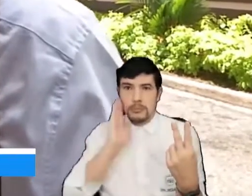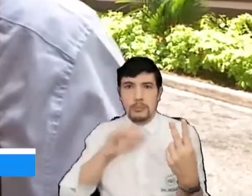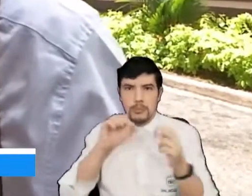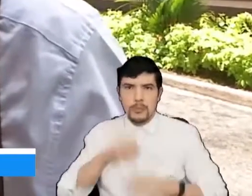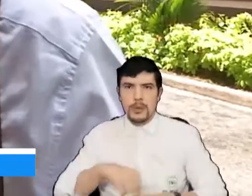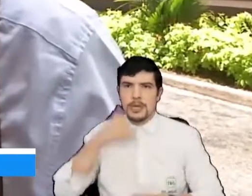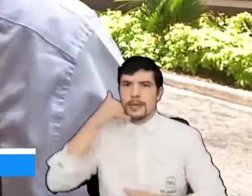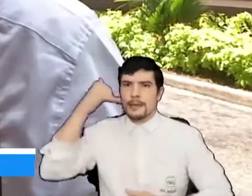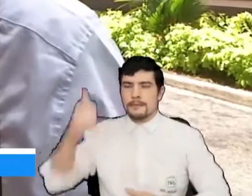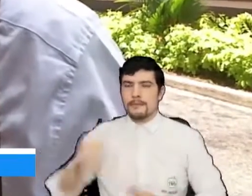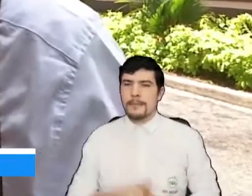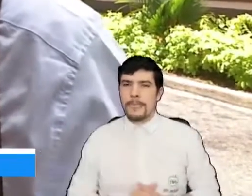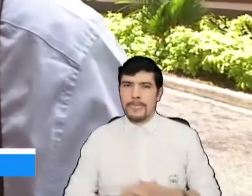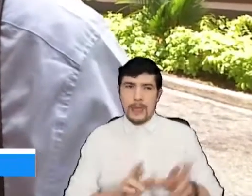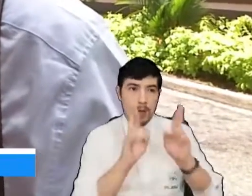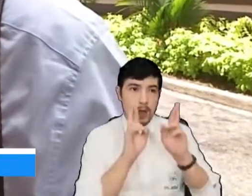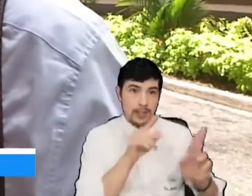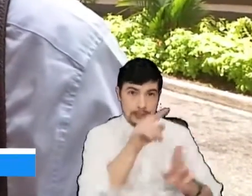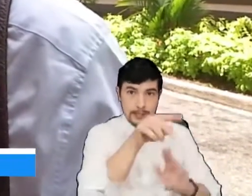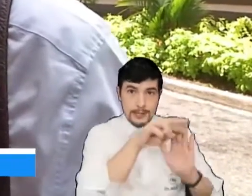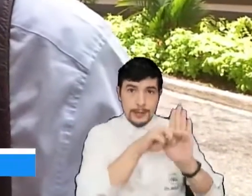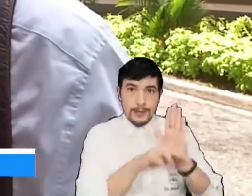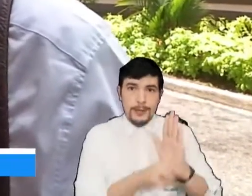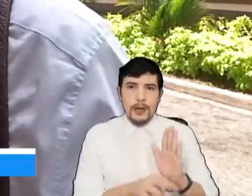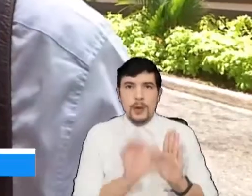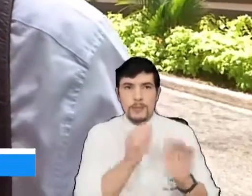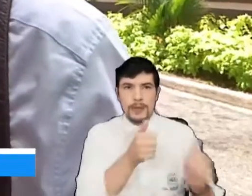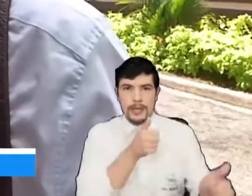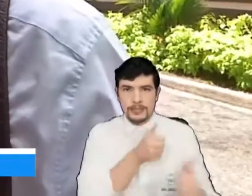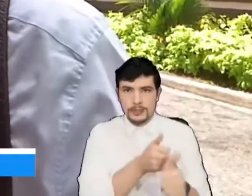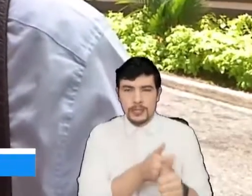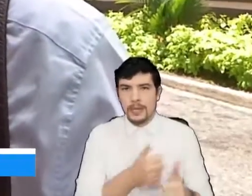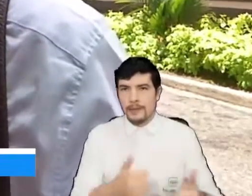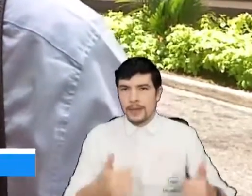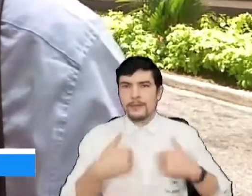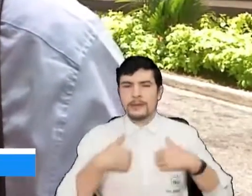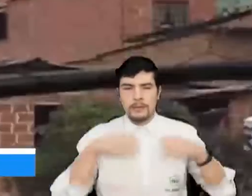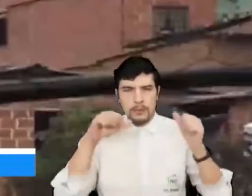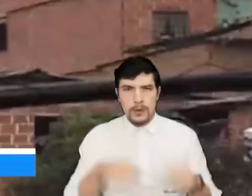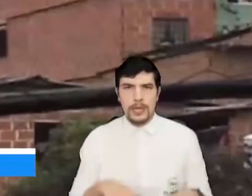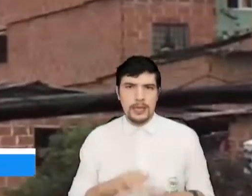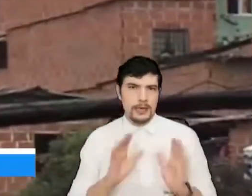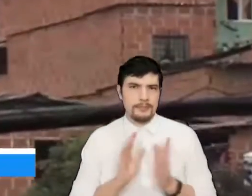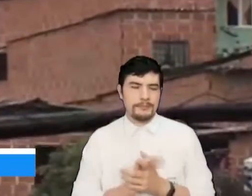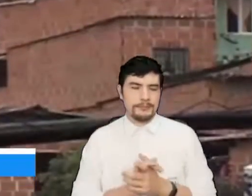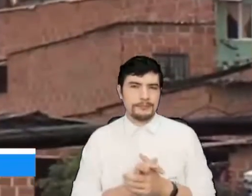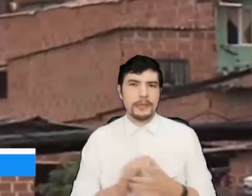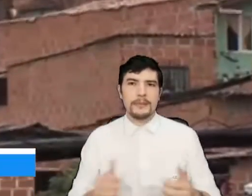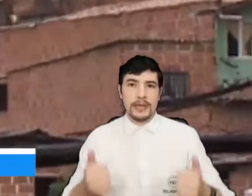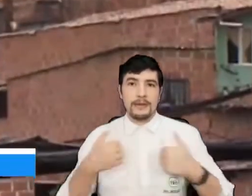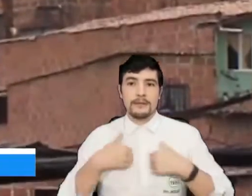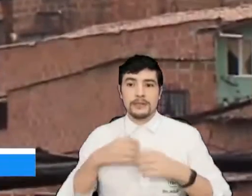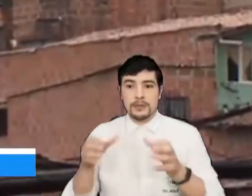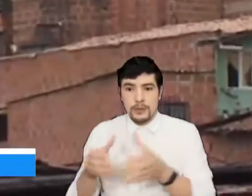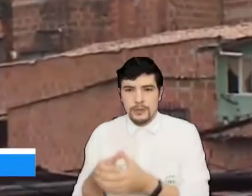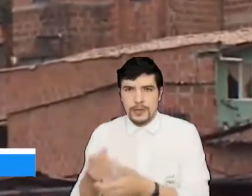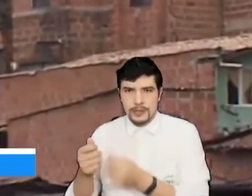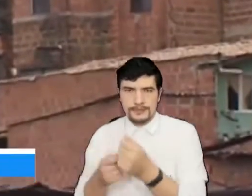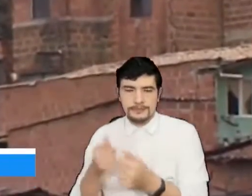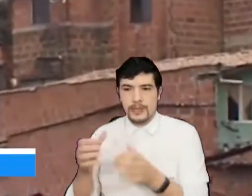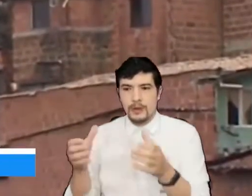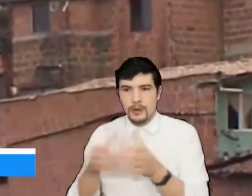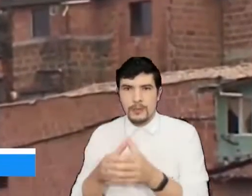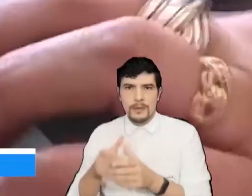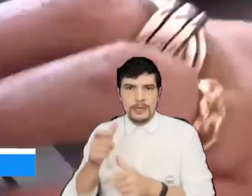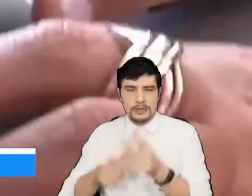para que pueda llegar directamente al pequeño y mediano comerciante o trabajador. Este programa está enfocado a familias de estratos